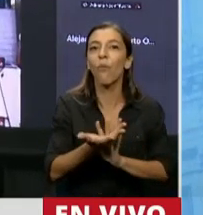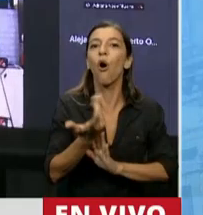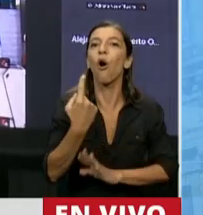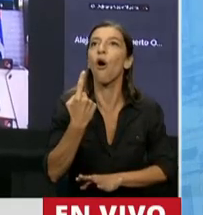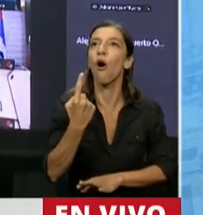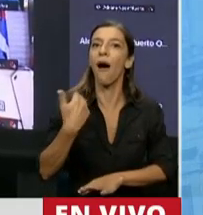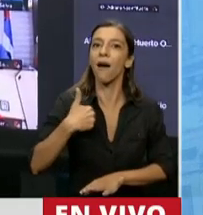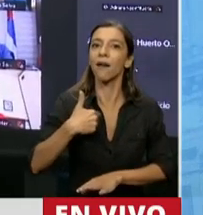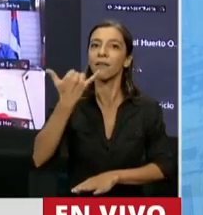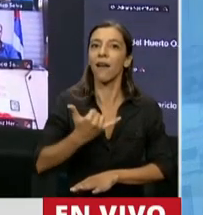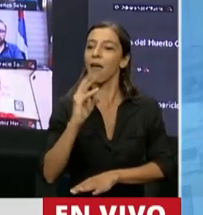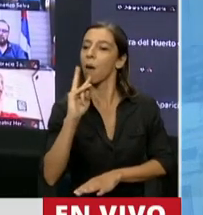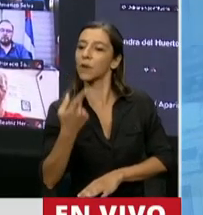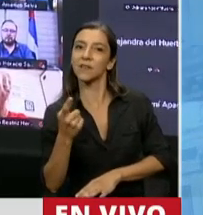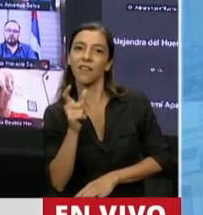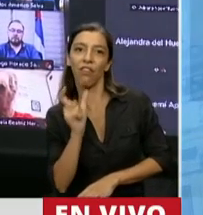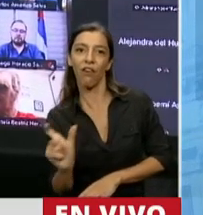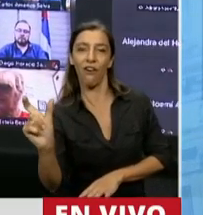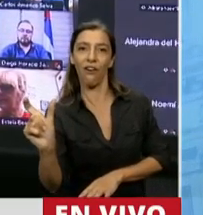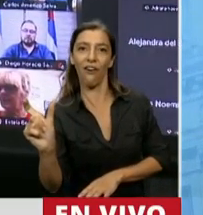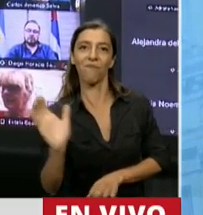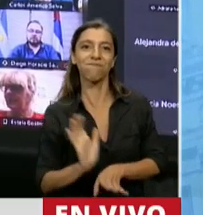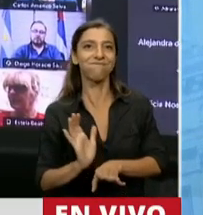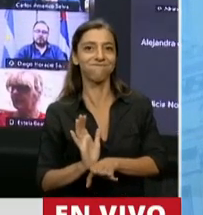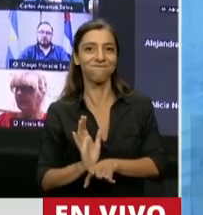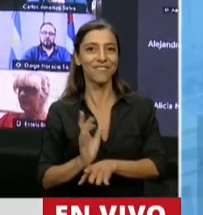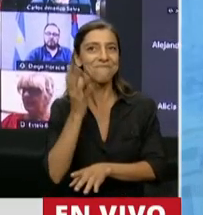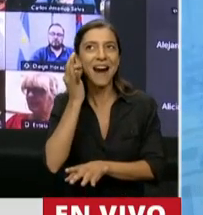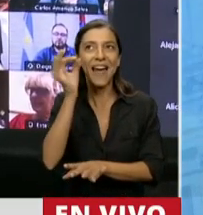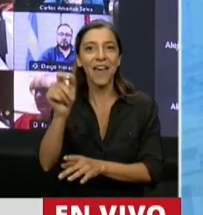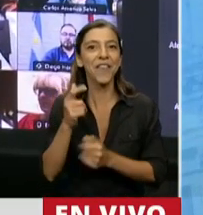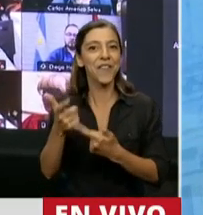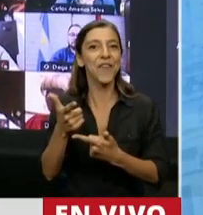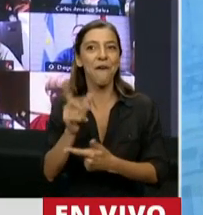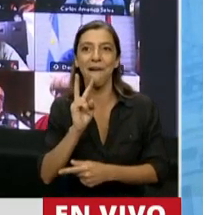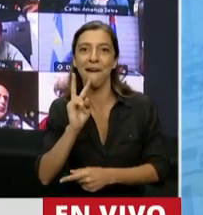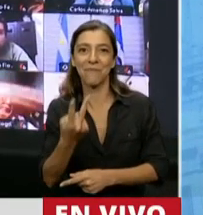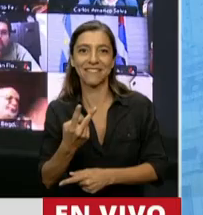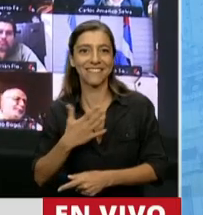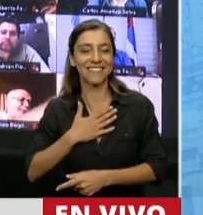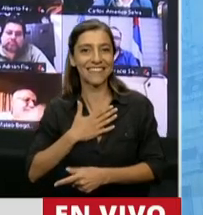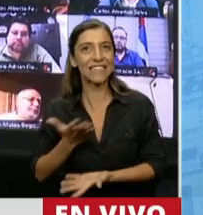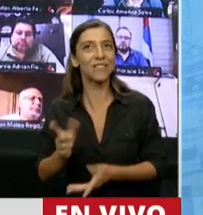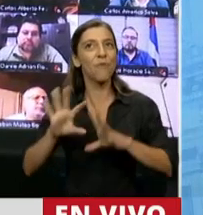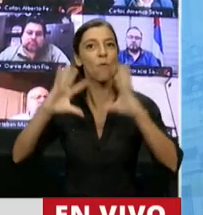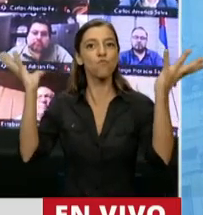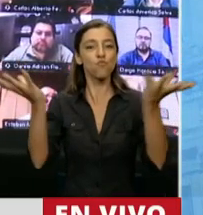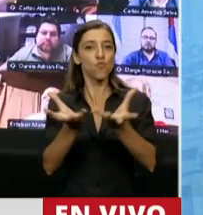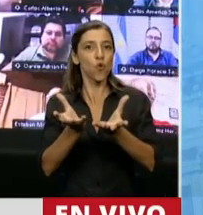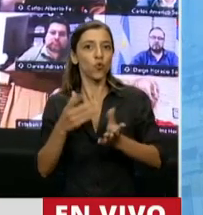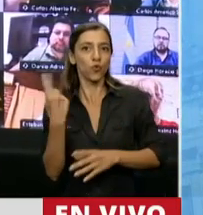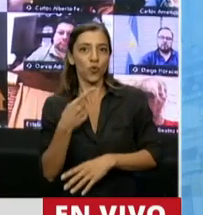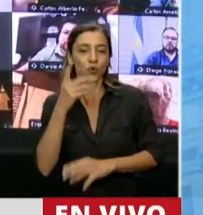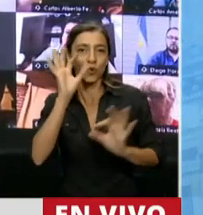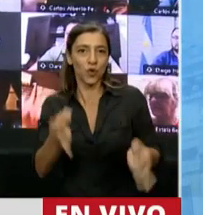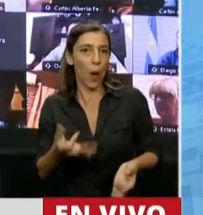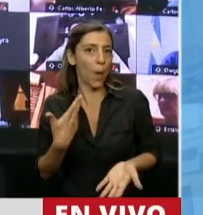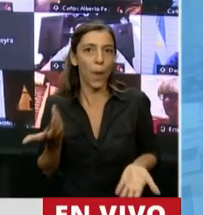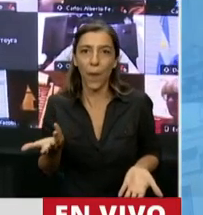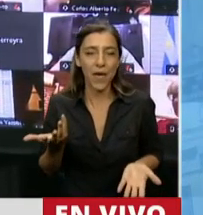mucho. Me parece que es algo muy simbólico. El mundo, en el rincón que uno lo camine,